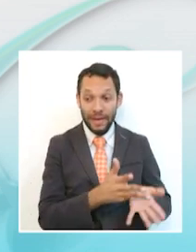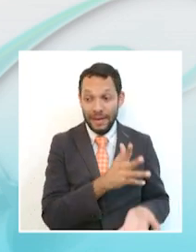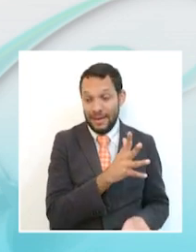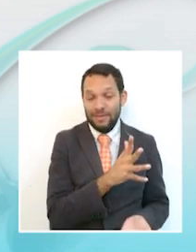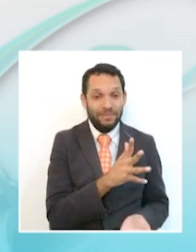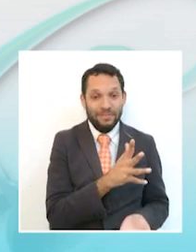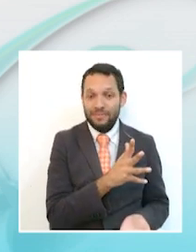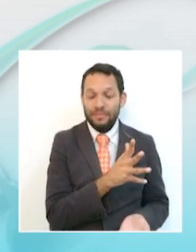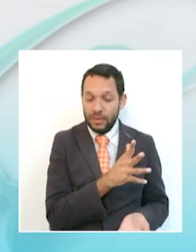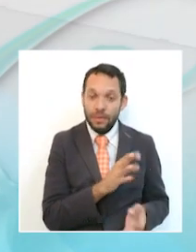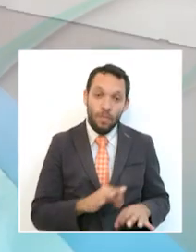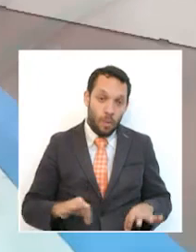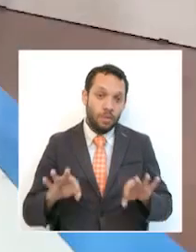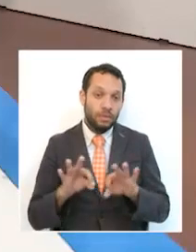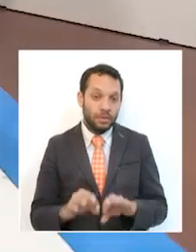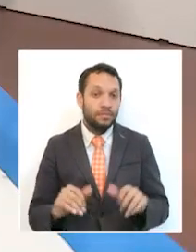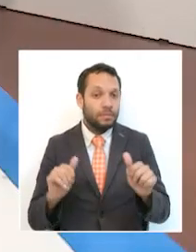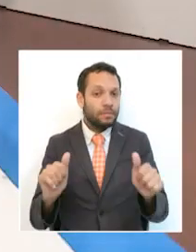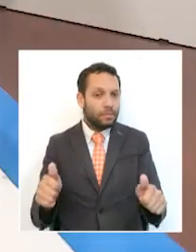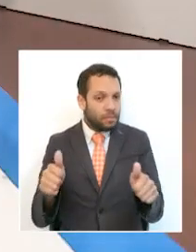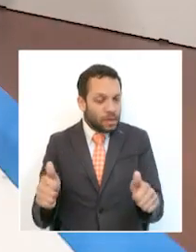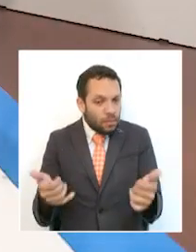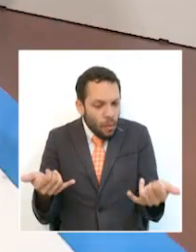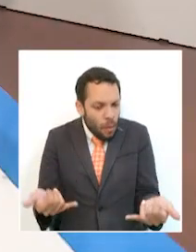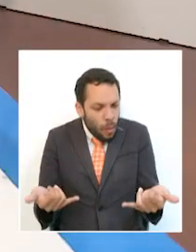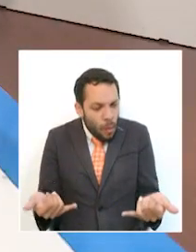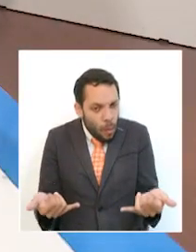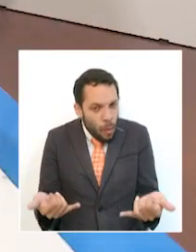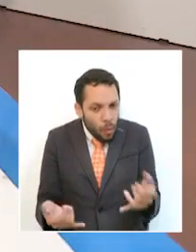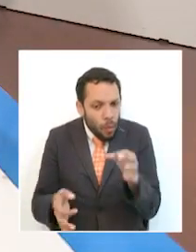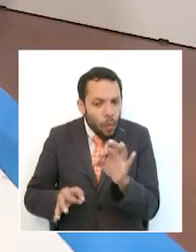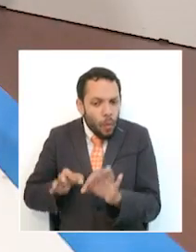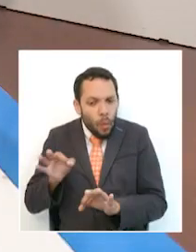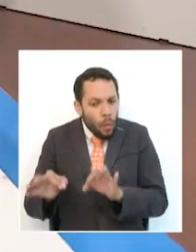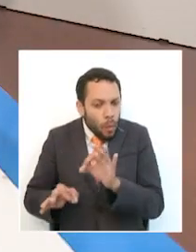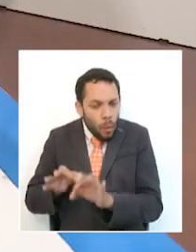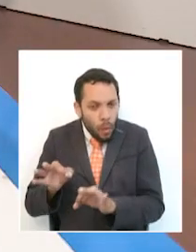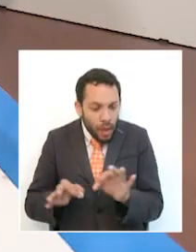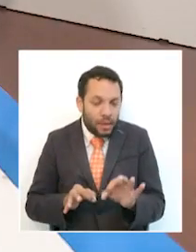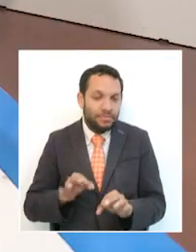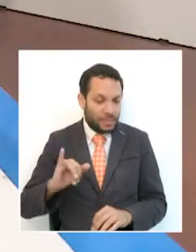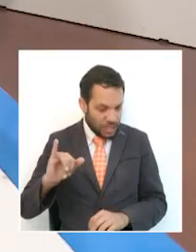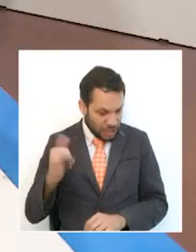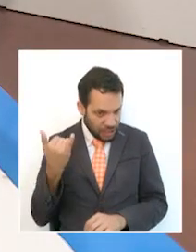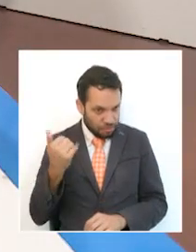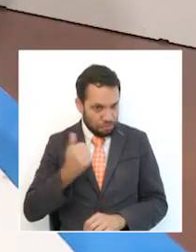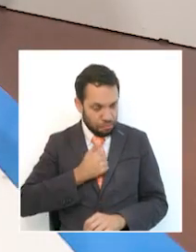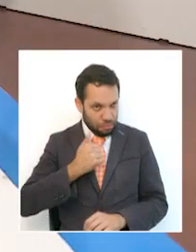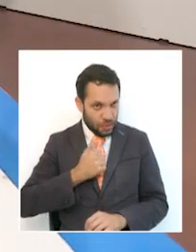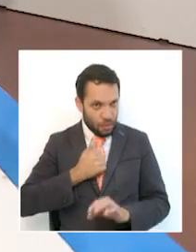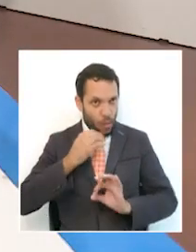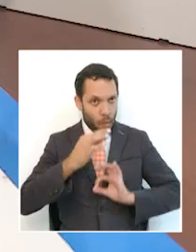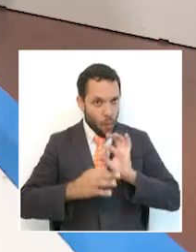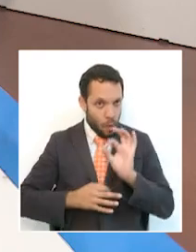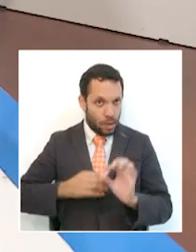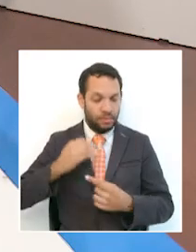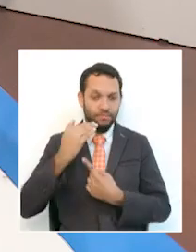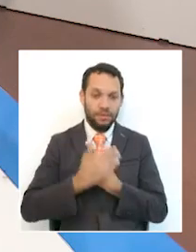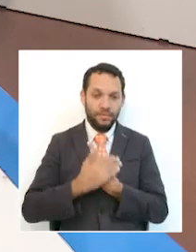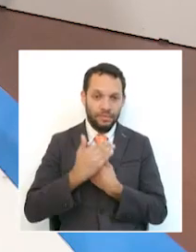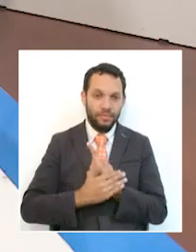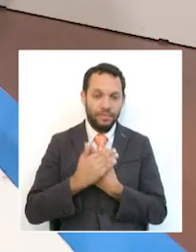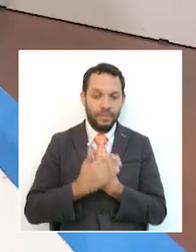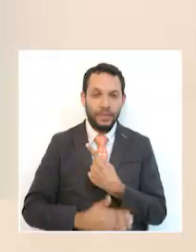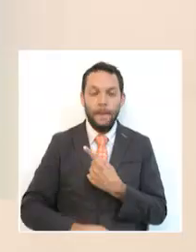también concientizar a todas las personas de que en estos momentos debemos cuidarnos todos para cuidar a los demás pero